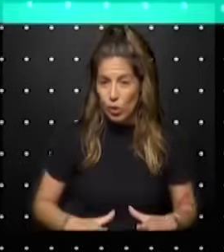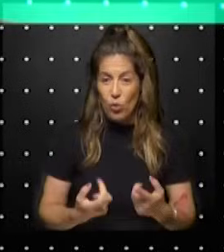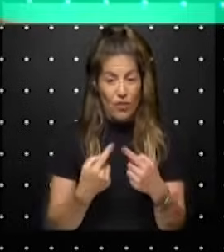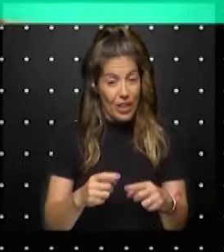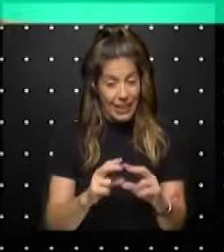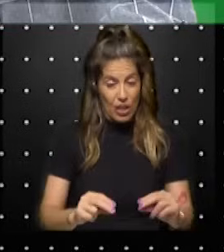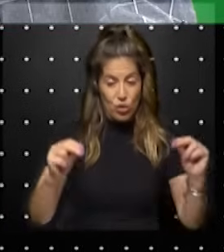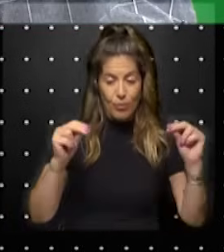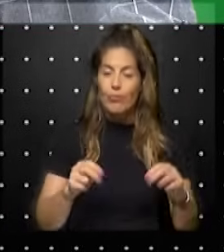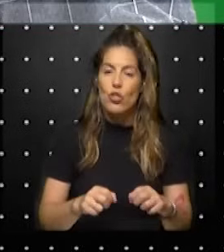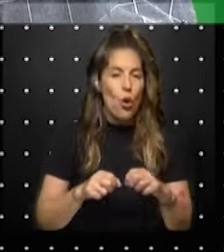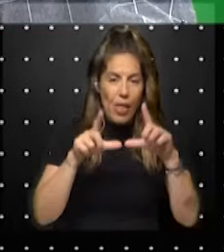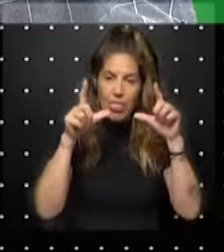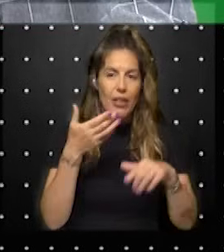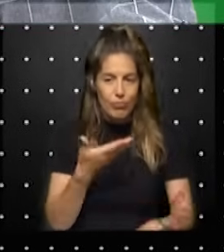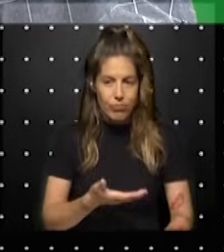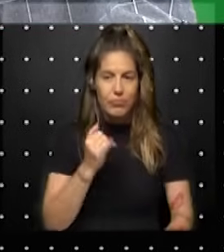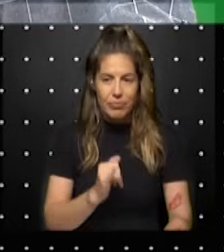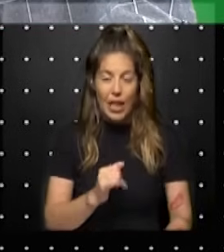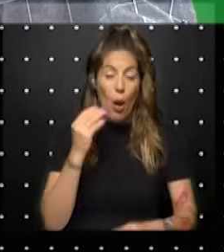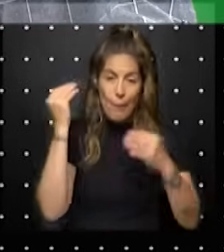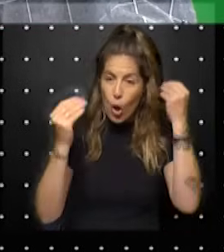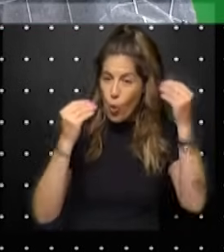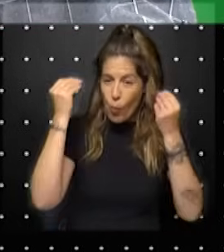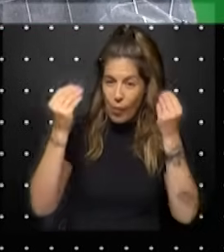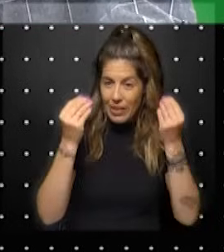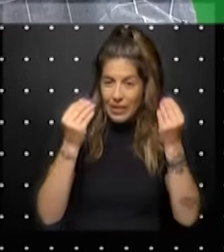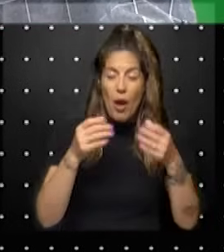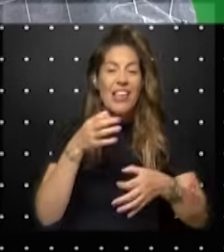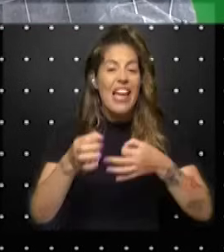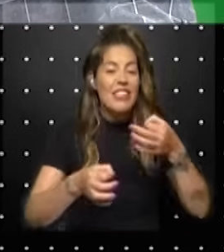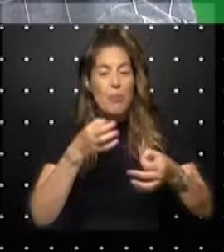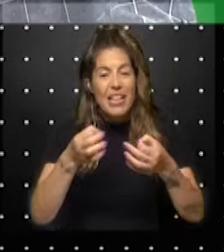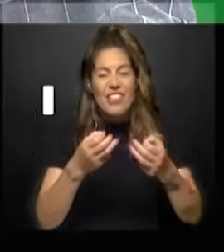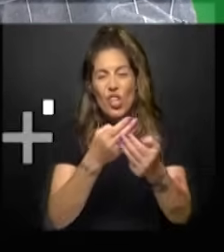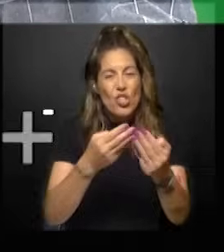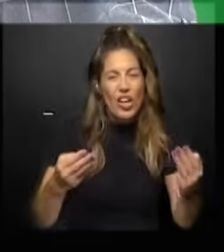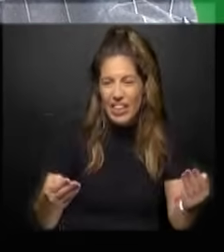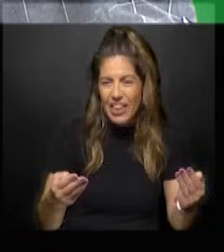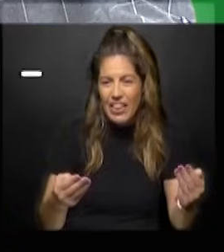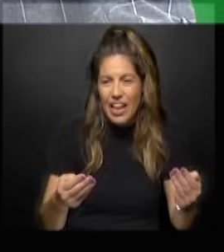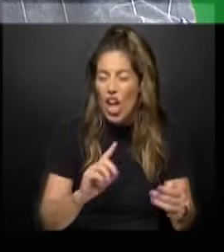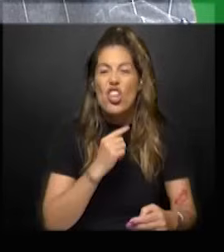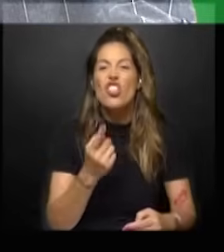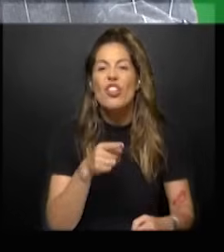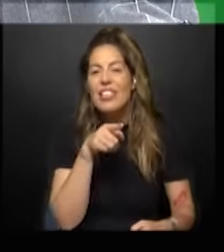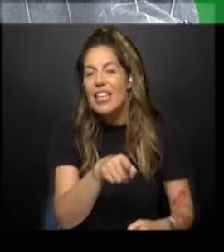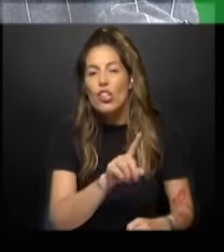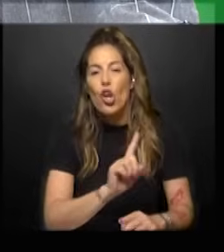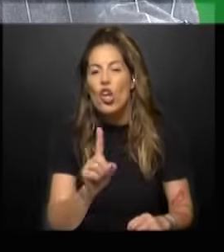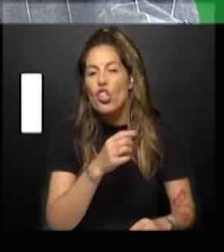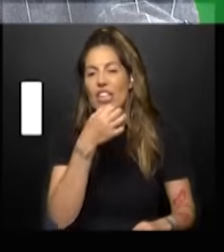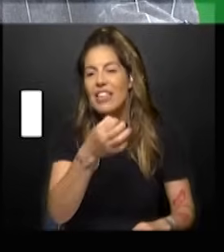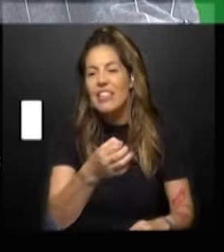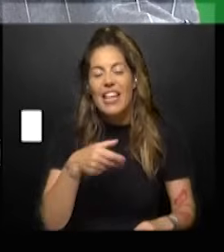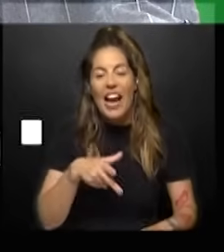Unidas, por ejemplo. Sorprendente y además preocupante porque las explicaciones son muy genéricas. No sirve decir esto de que no se menciona